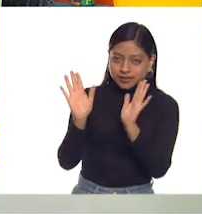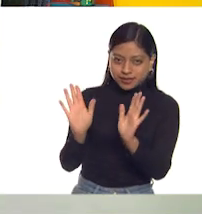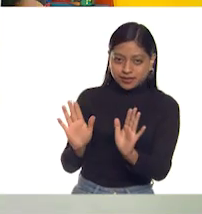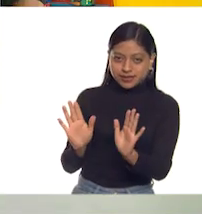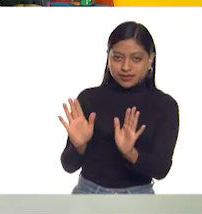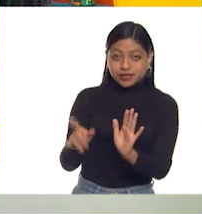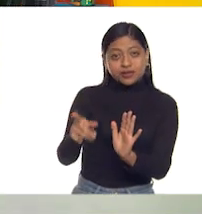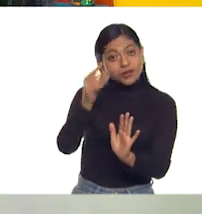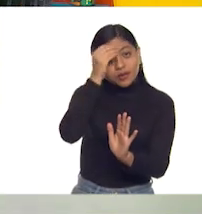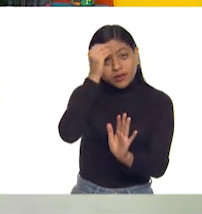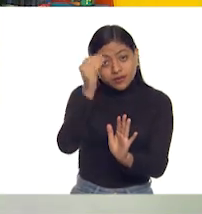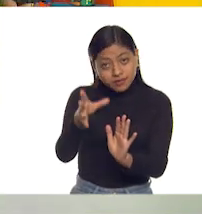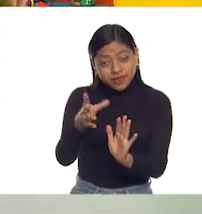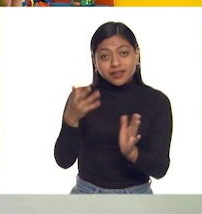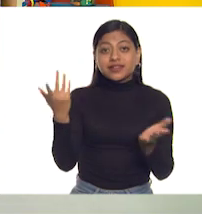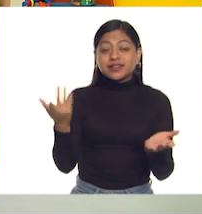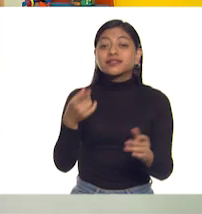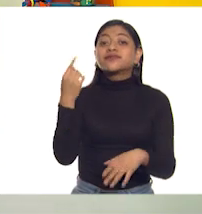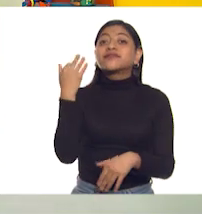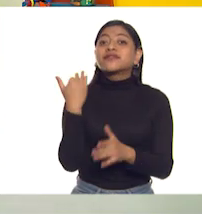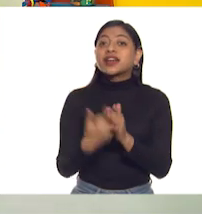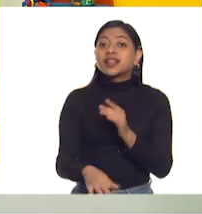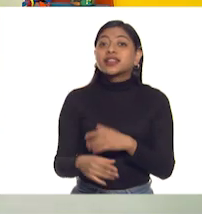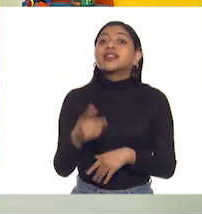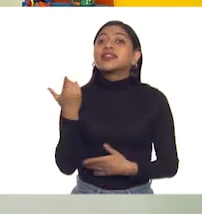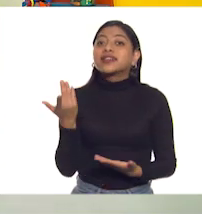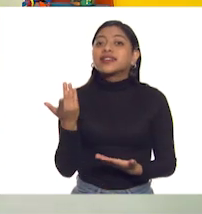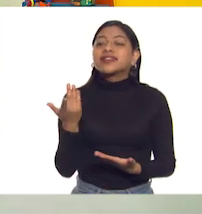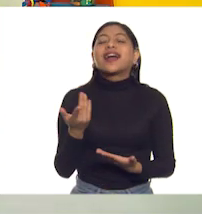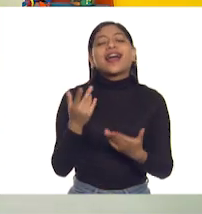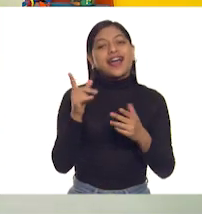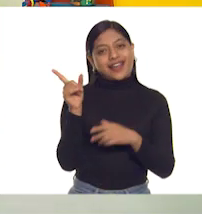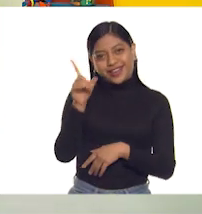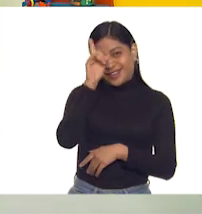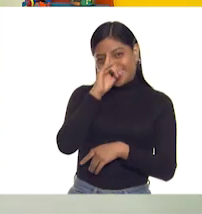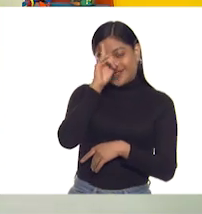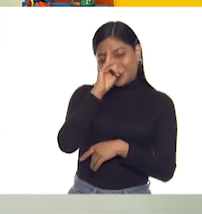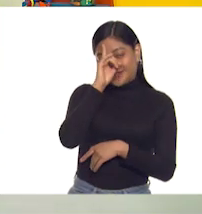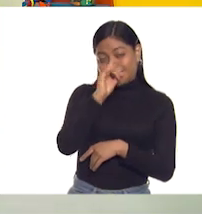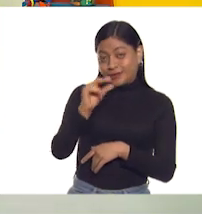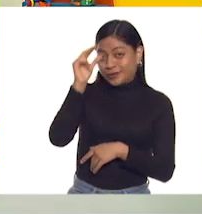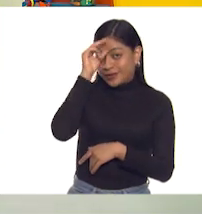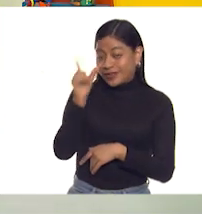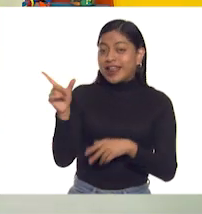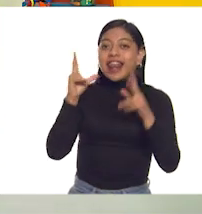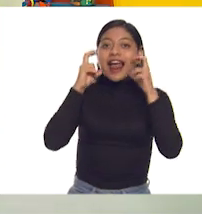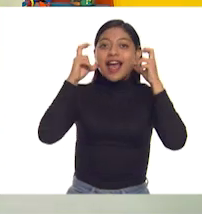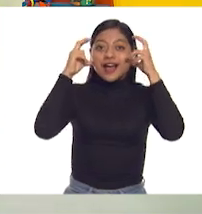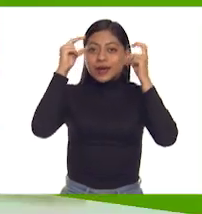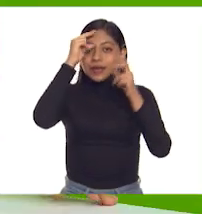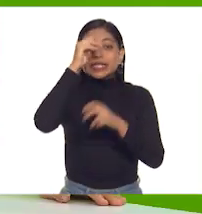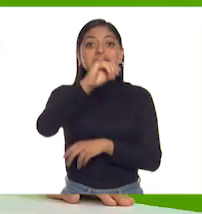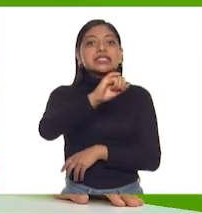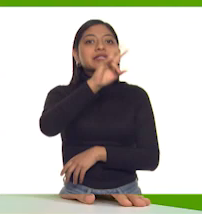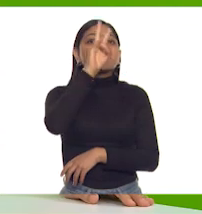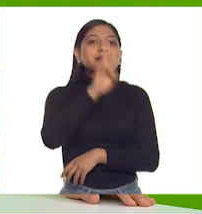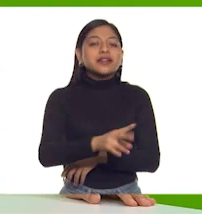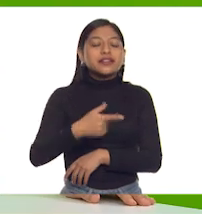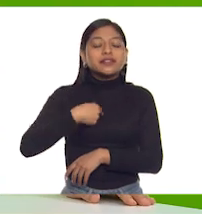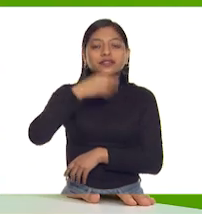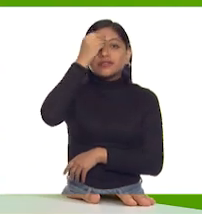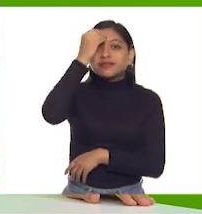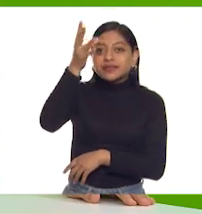No olvides que antes de empezar, tenemos que escuchar los sabios consejos de Ajolisto. Es verdad, ya se me